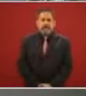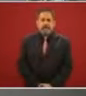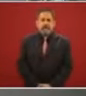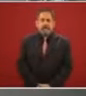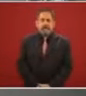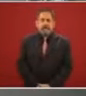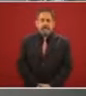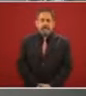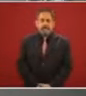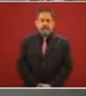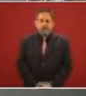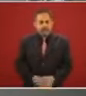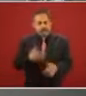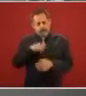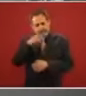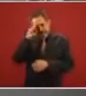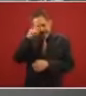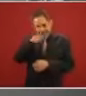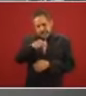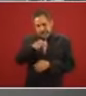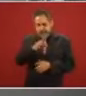Yo pensaba que tú eres.